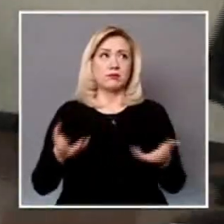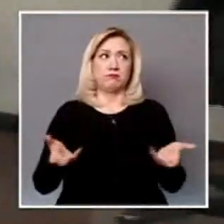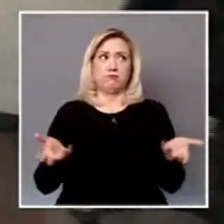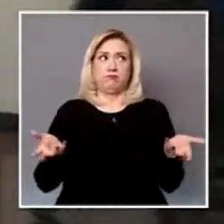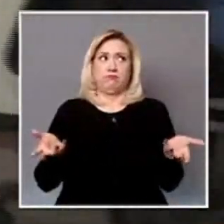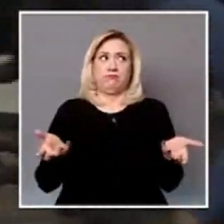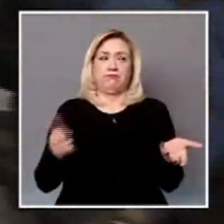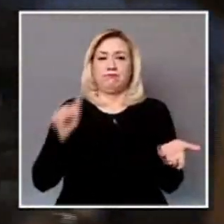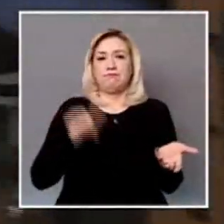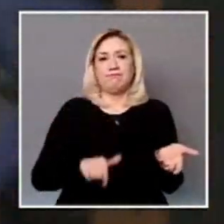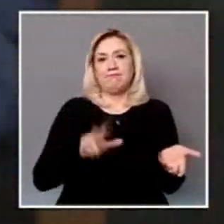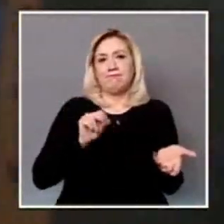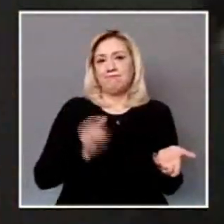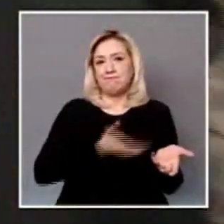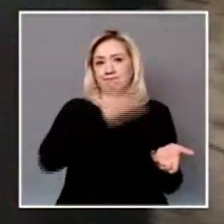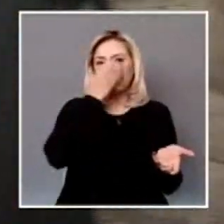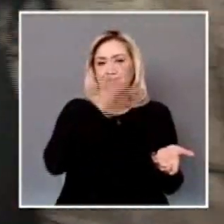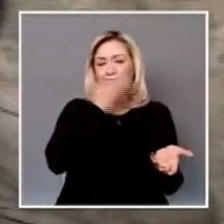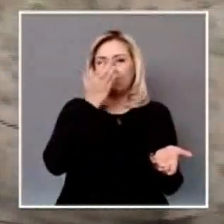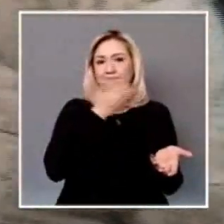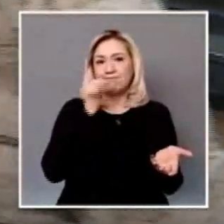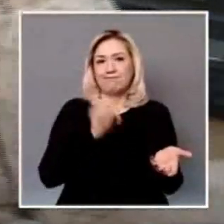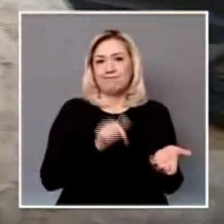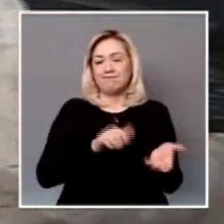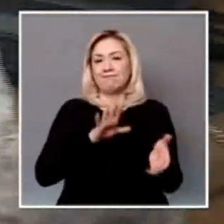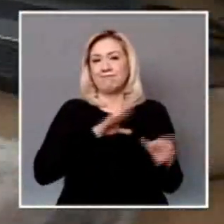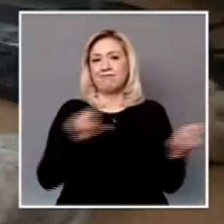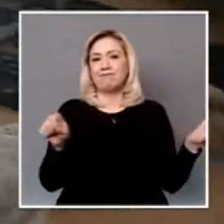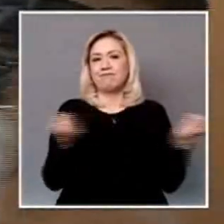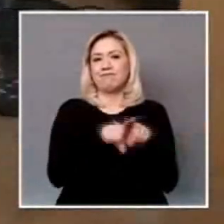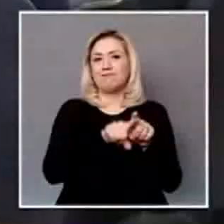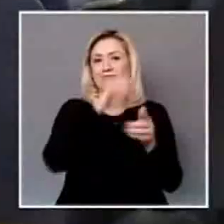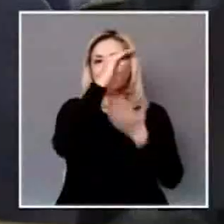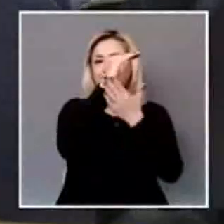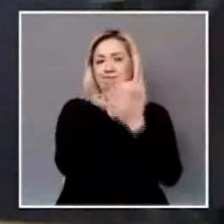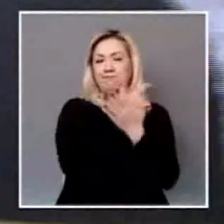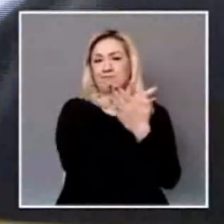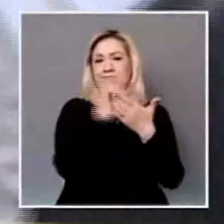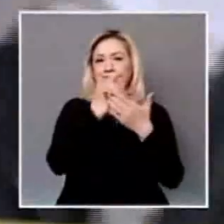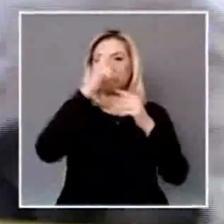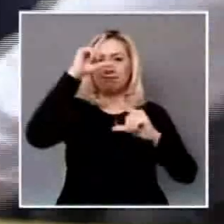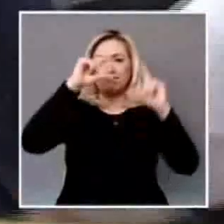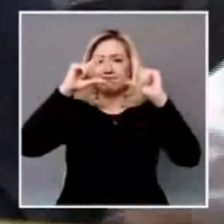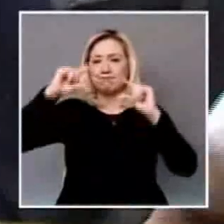nuestro país y mucho menos a la consolidación de un Estado democrático.